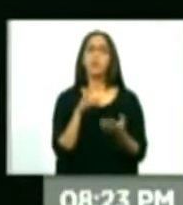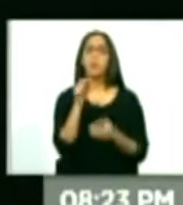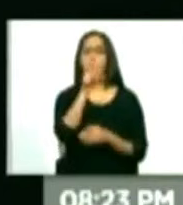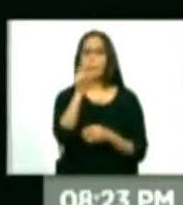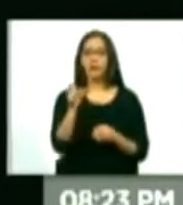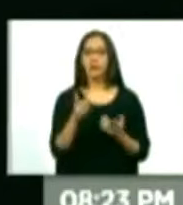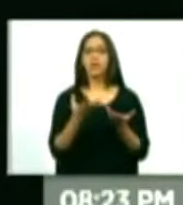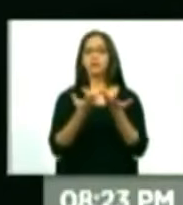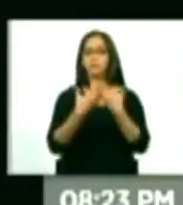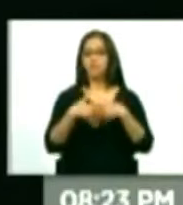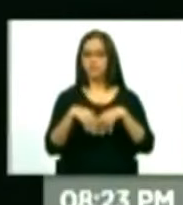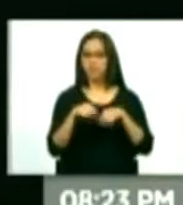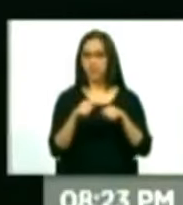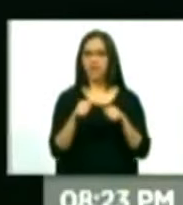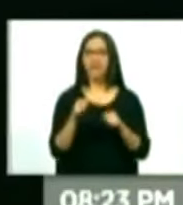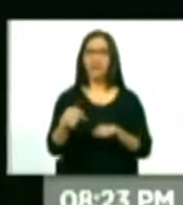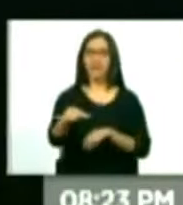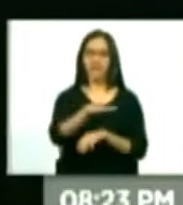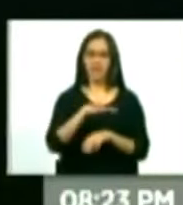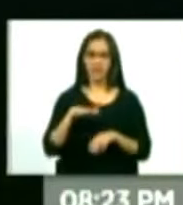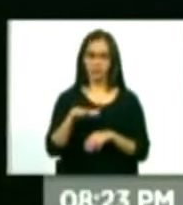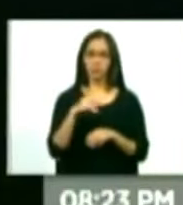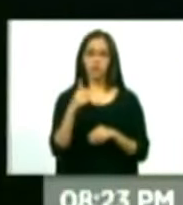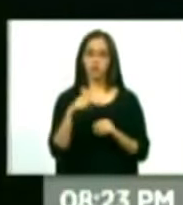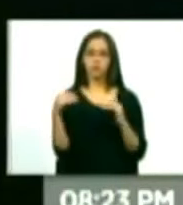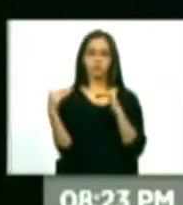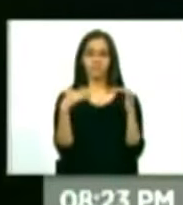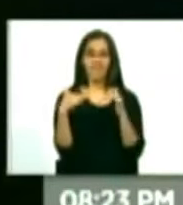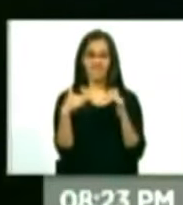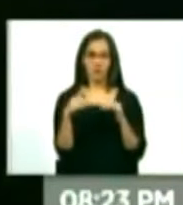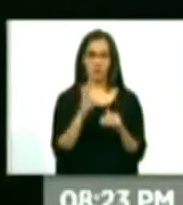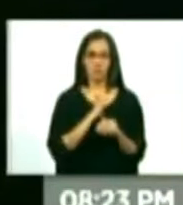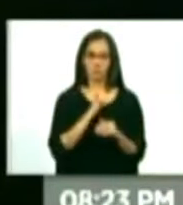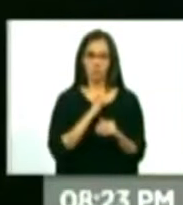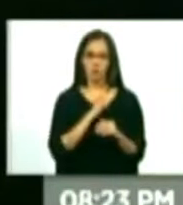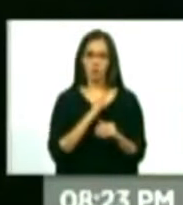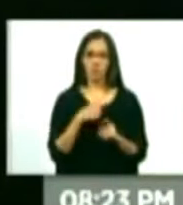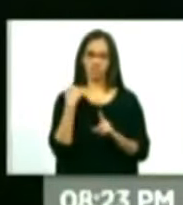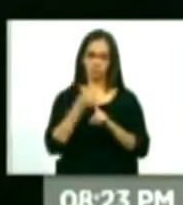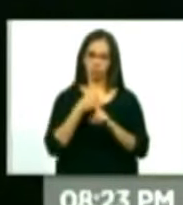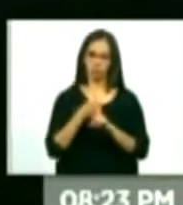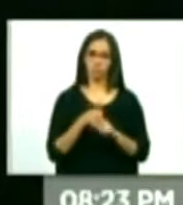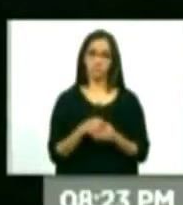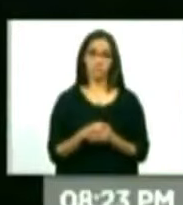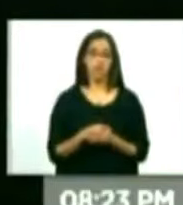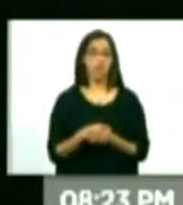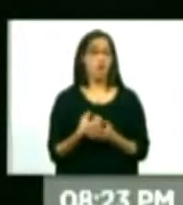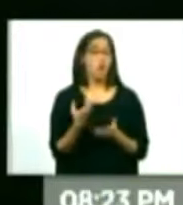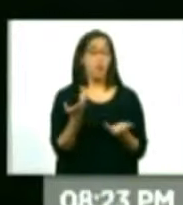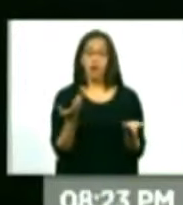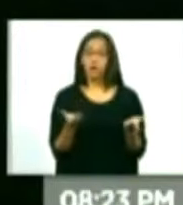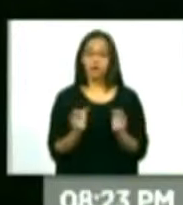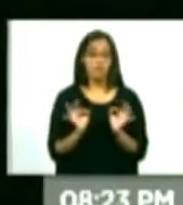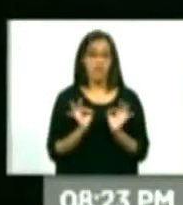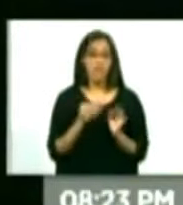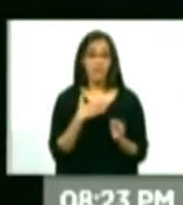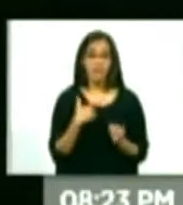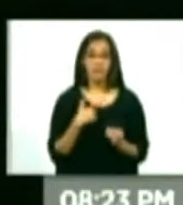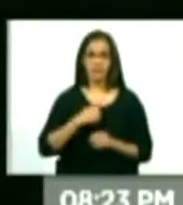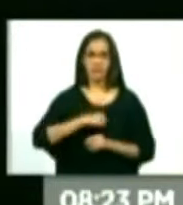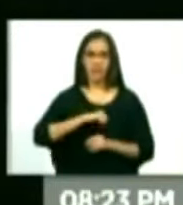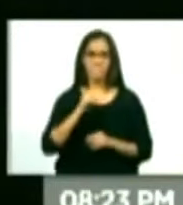general. Un guerrero, Carlos Ecarra. Cuando nadie quería, Yelisa, que estaba la Policía Metropolitana